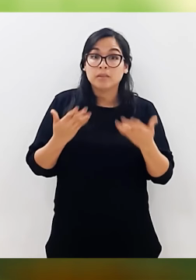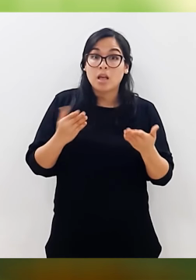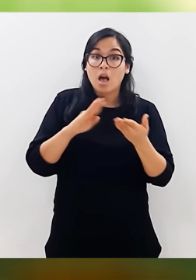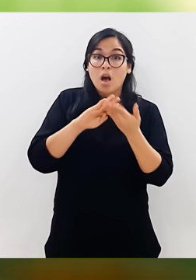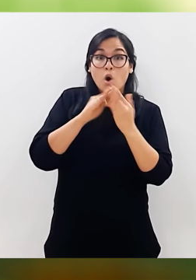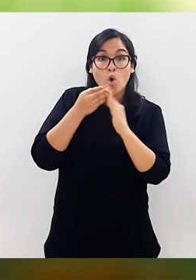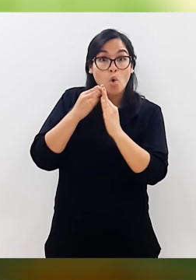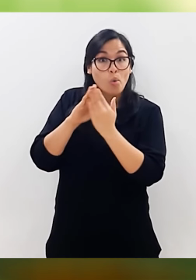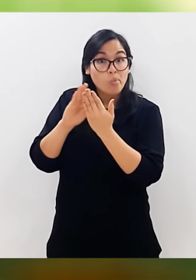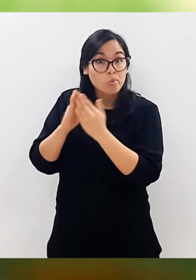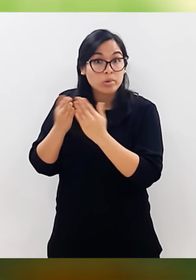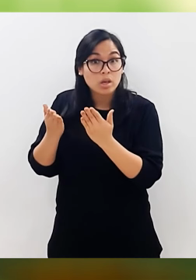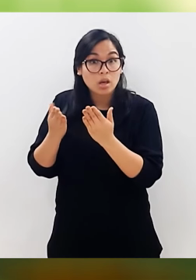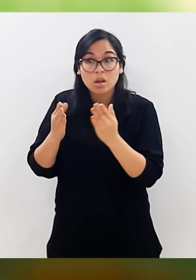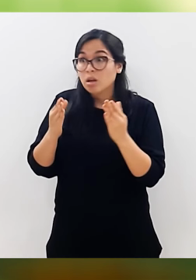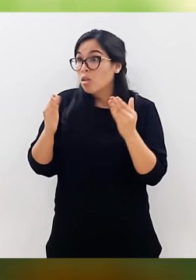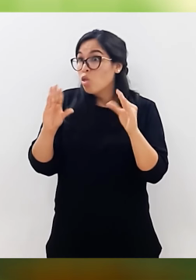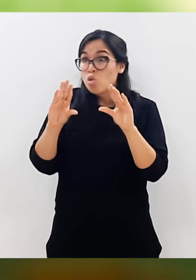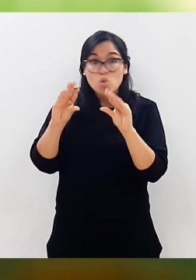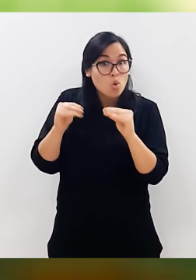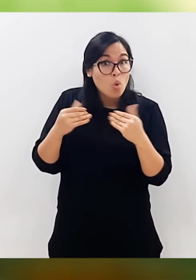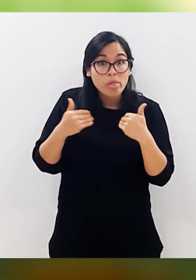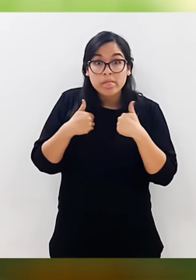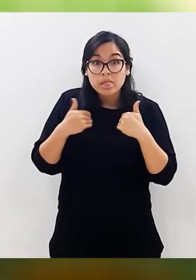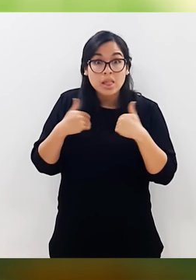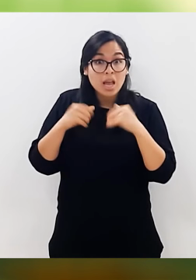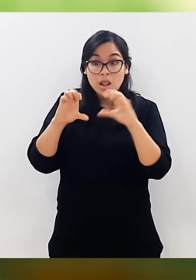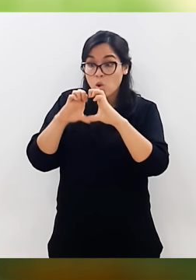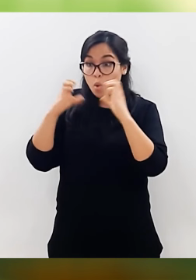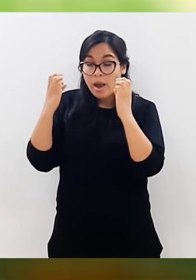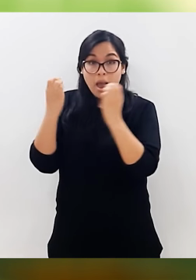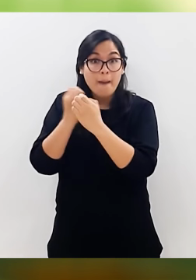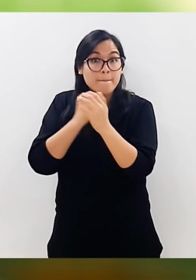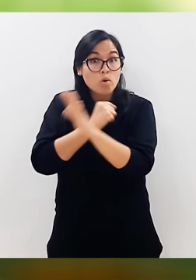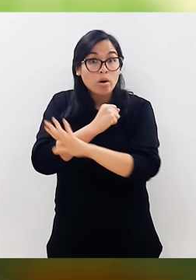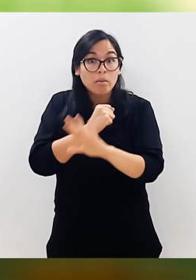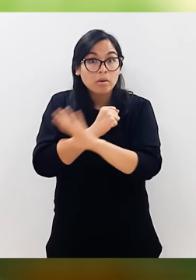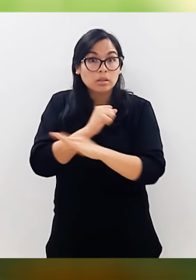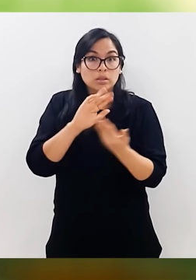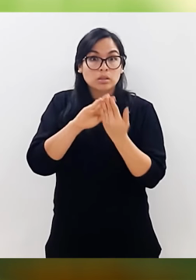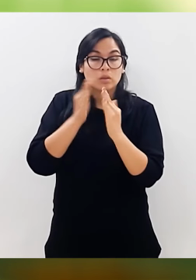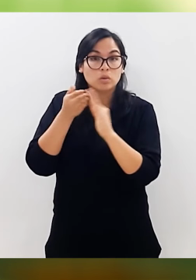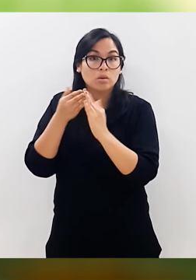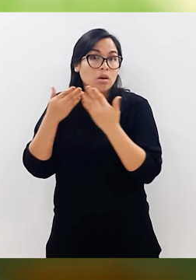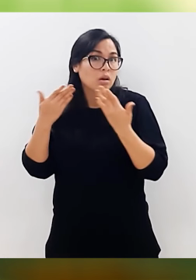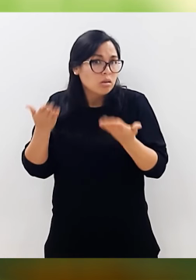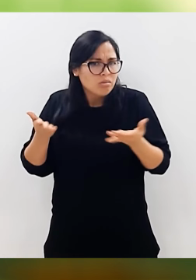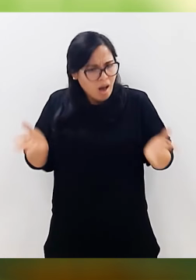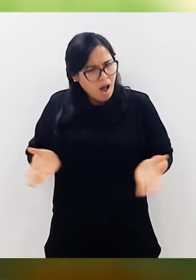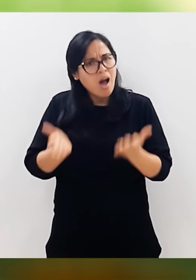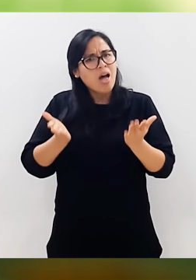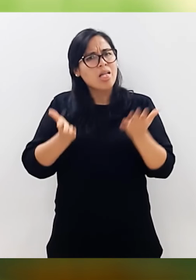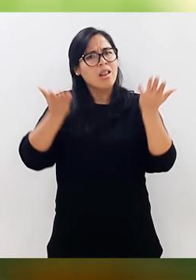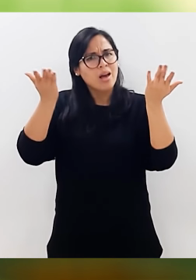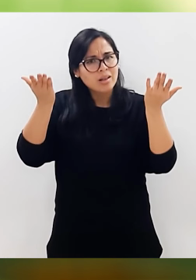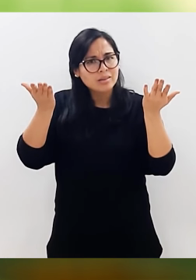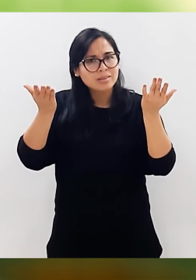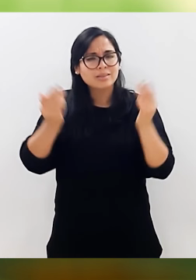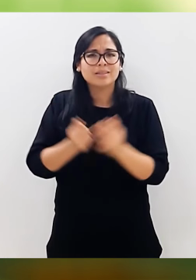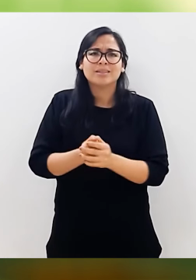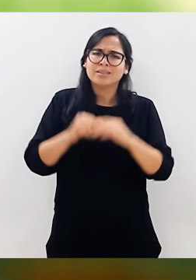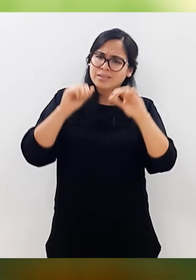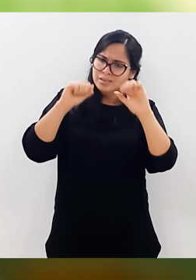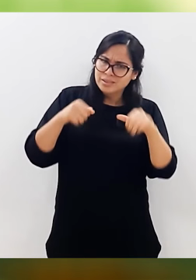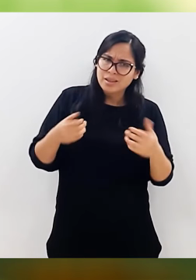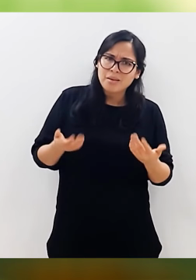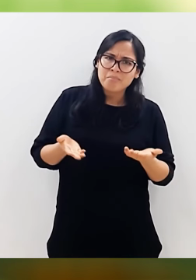comunidades que no cuenten con un equipo de protección comunitario, pues adelante, vamos